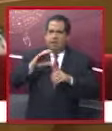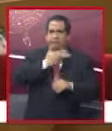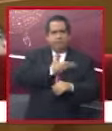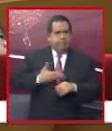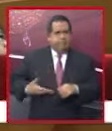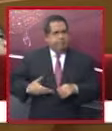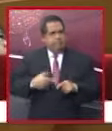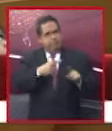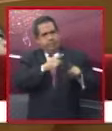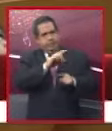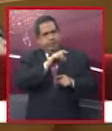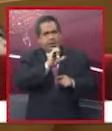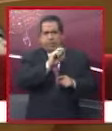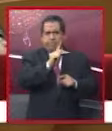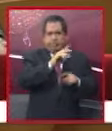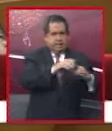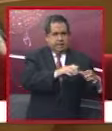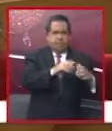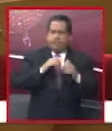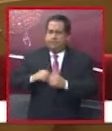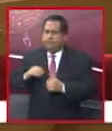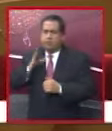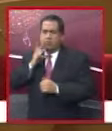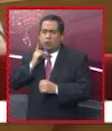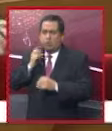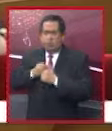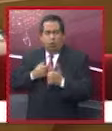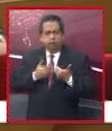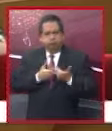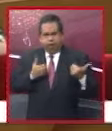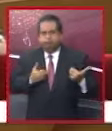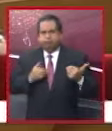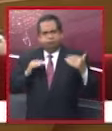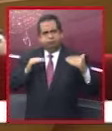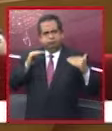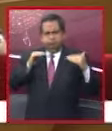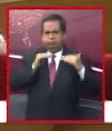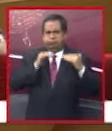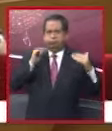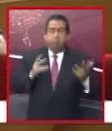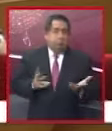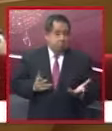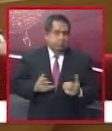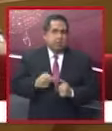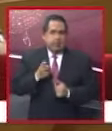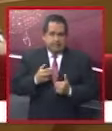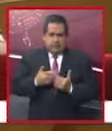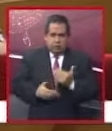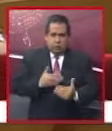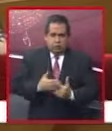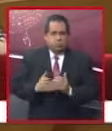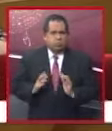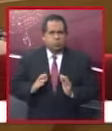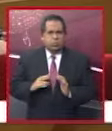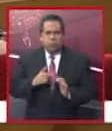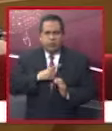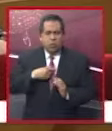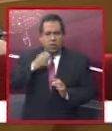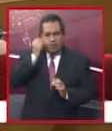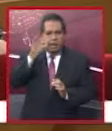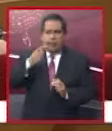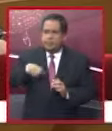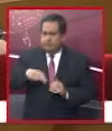poderes entre el Ejecutivo y el Legislativo. En ese proceso legislativo no tenemos que olvidarnos